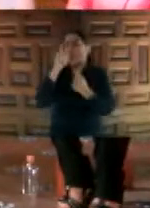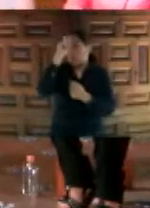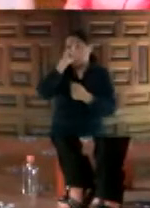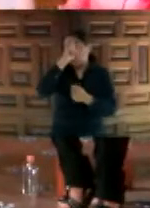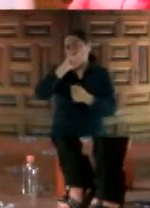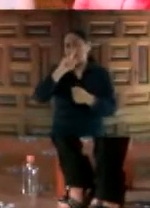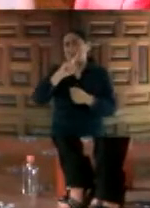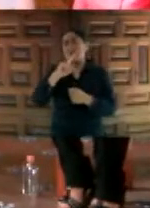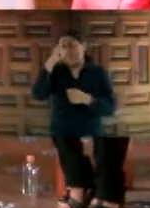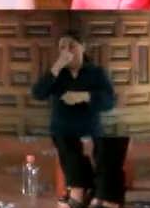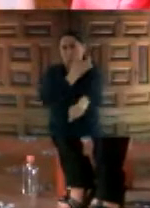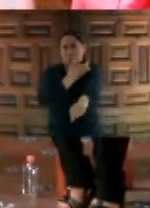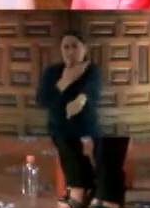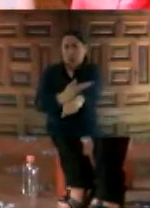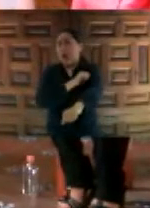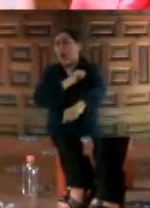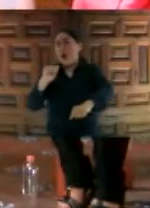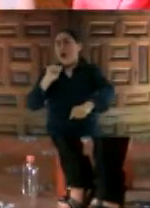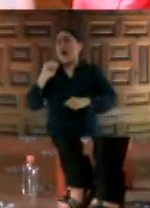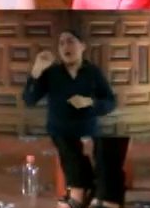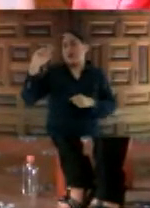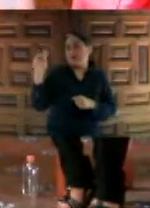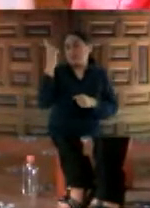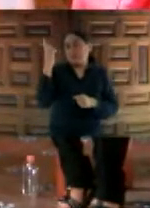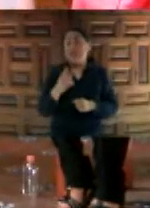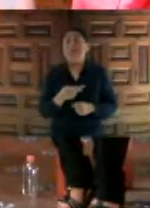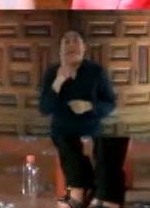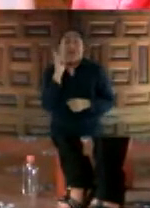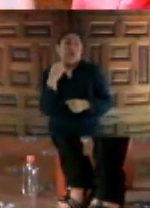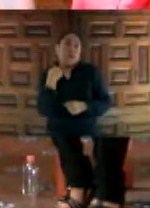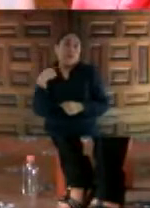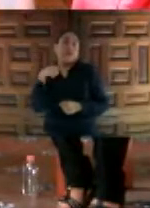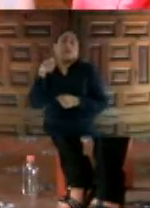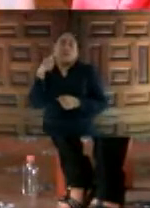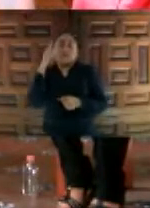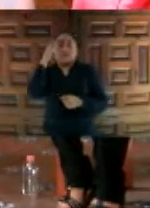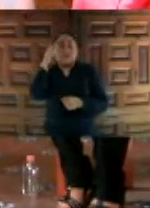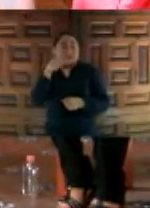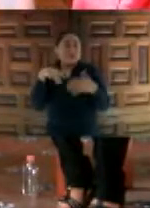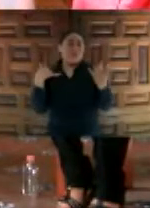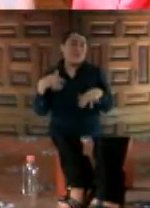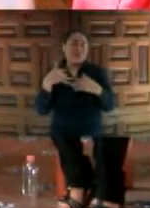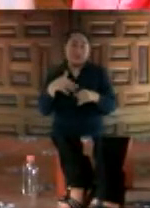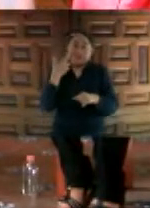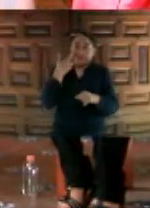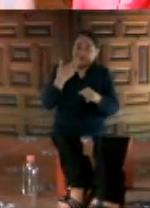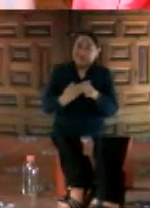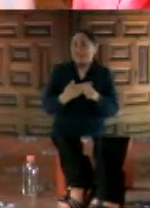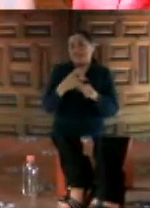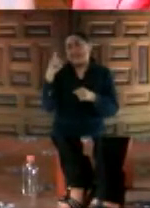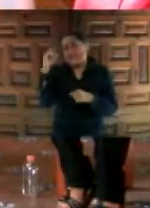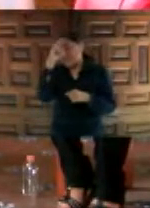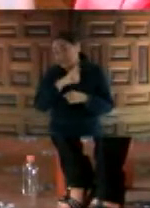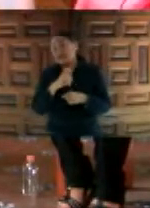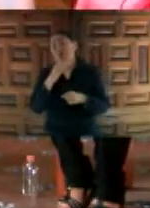Coordinación de la Educación Superior. Sin embargo, me parece que esta es una tarea muy compleja. Será uno de los aspectos importantes